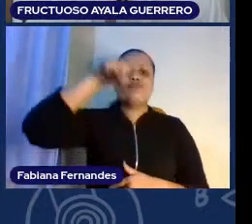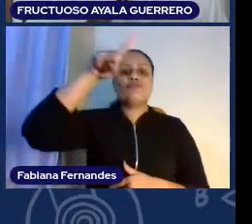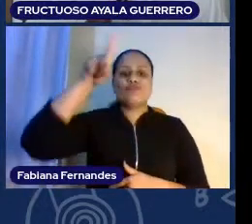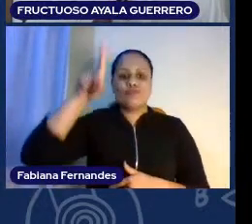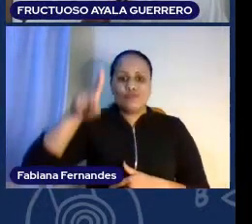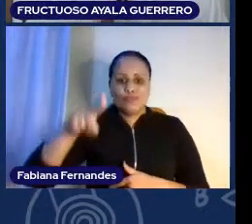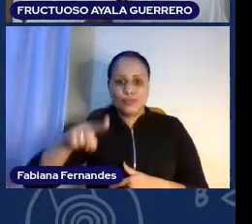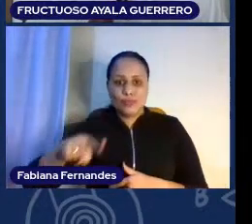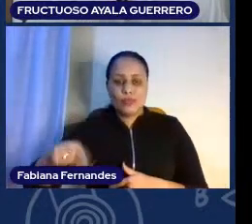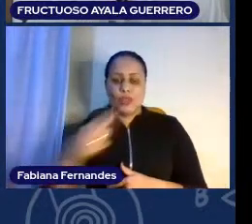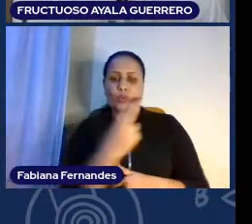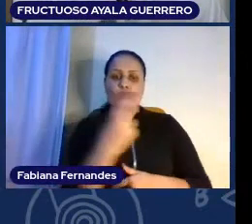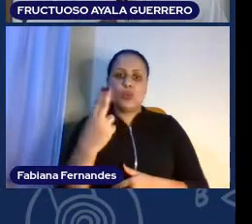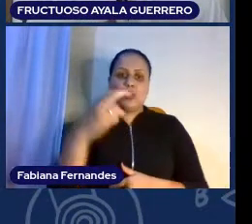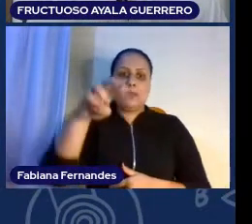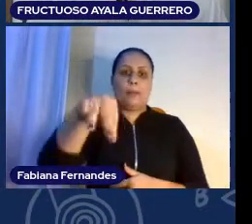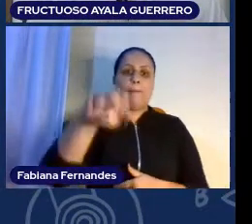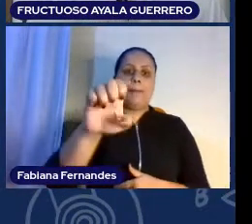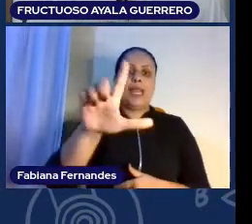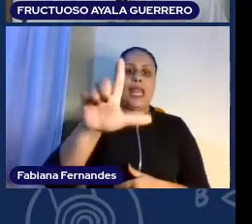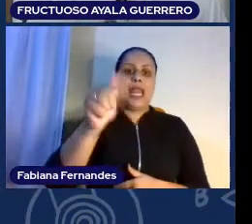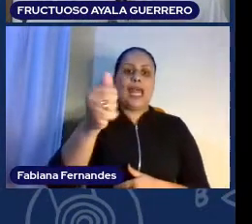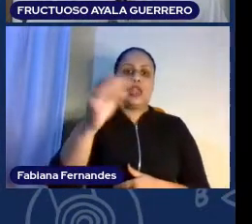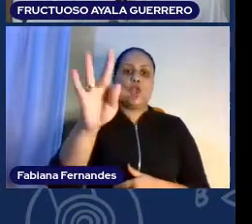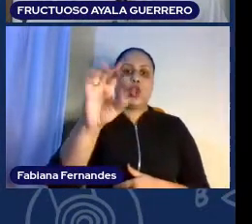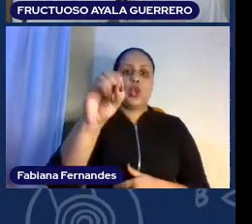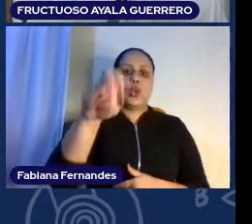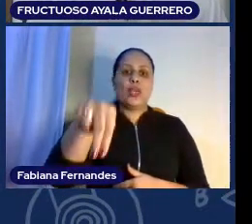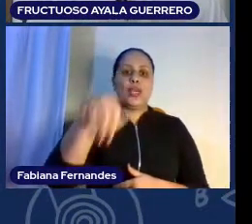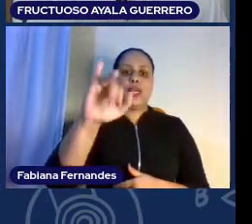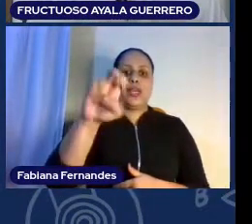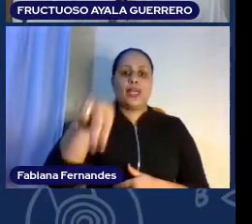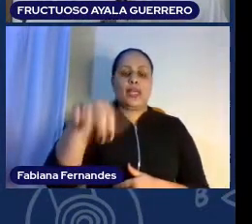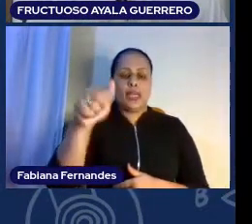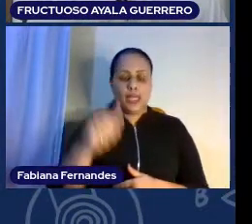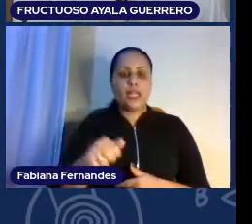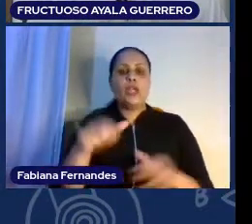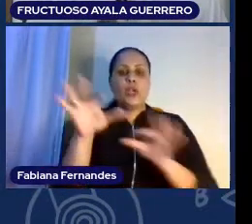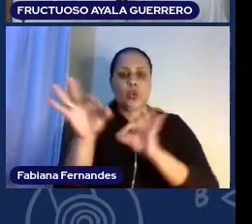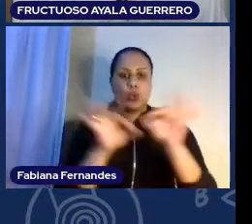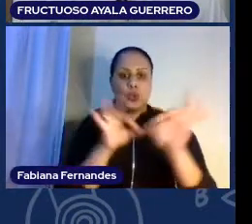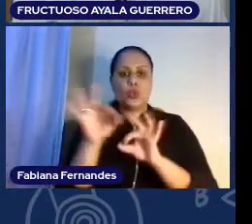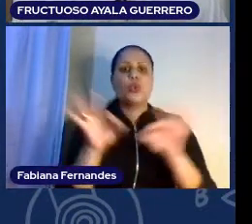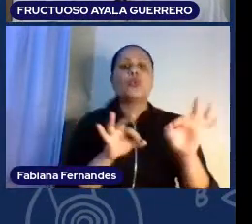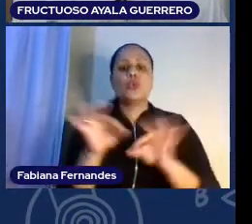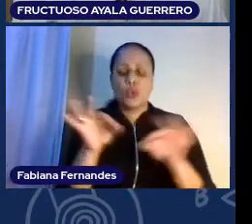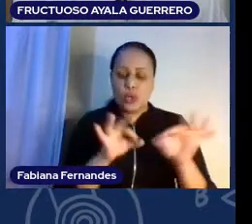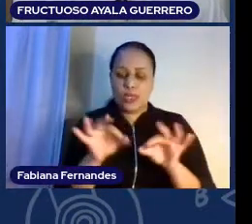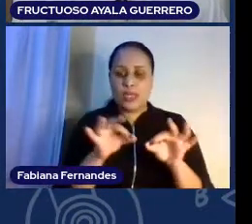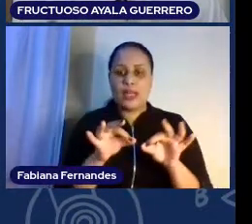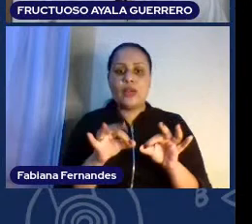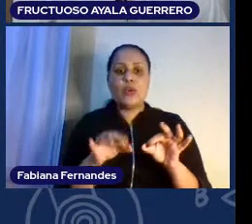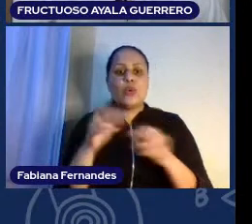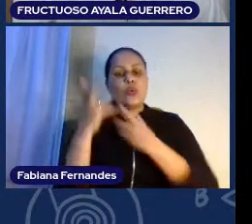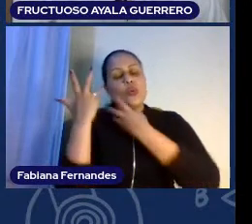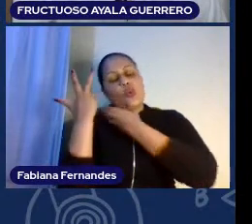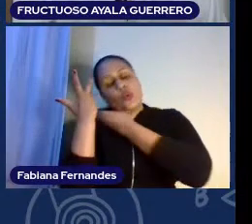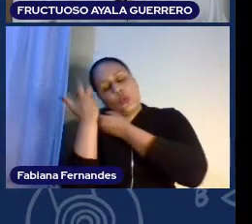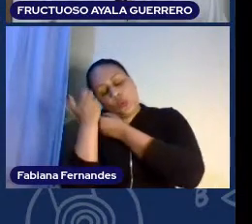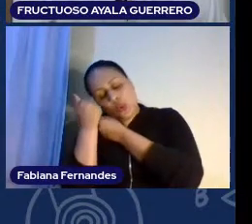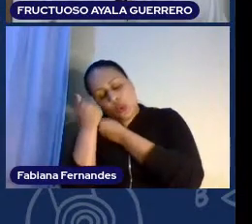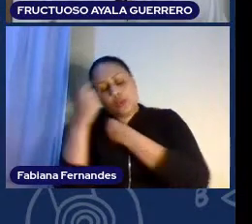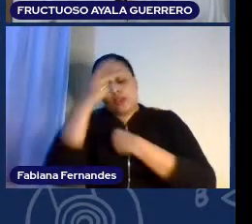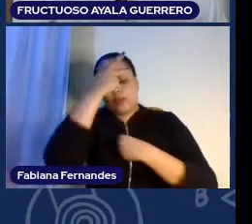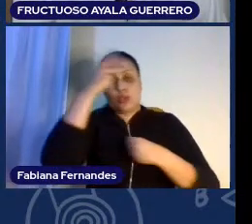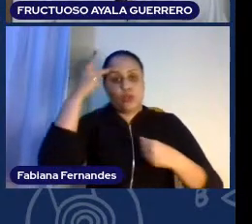ahí empieza a haber problemas hormonales que regulan el ciclo vigilia-sueño en los pacientes con